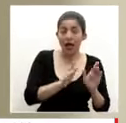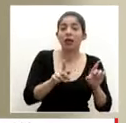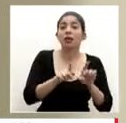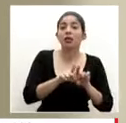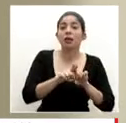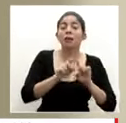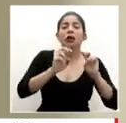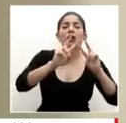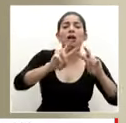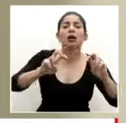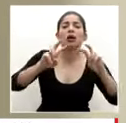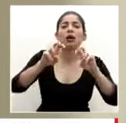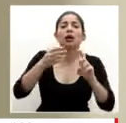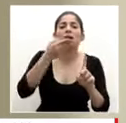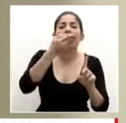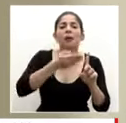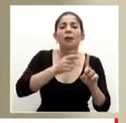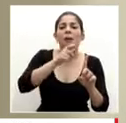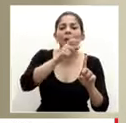las características de esos casos.